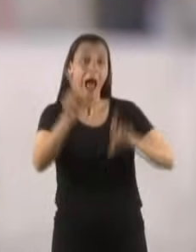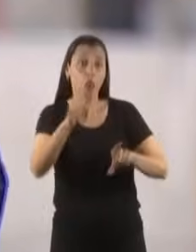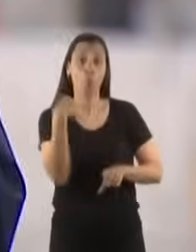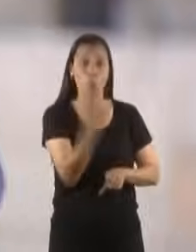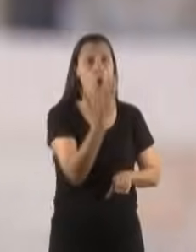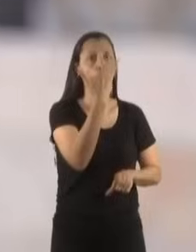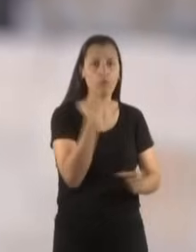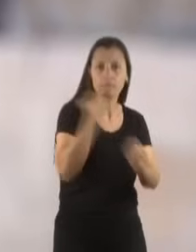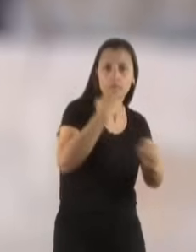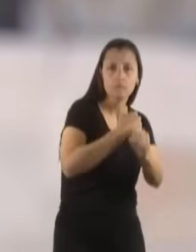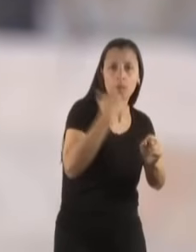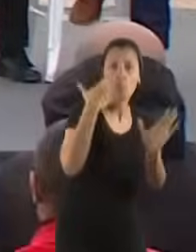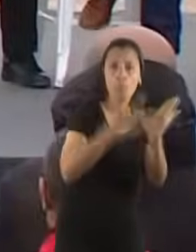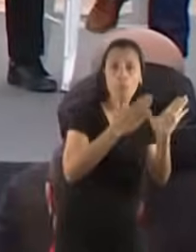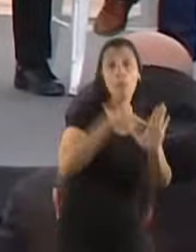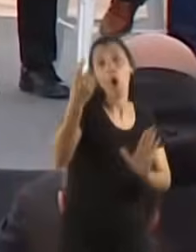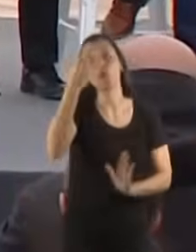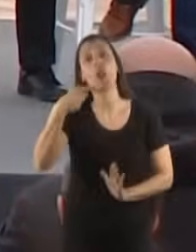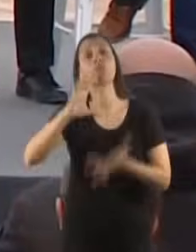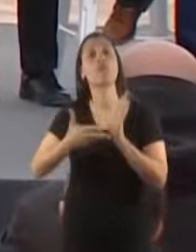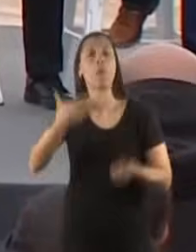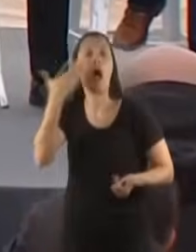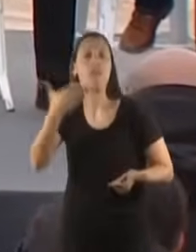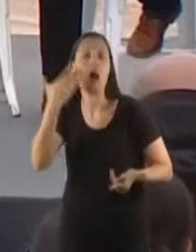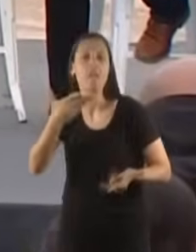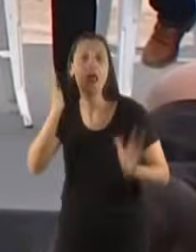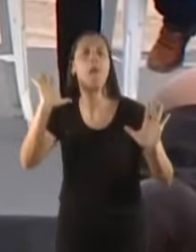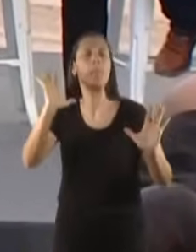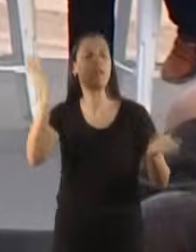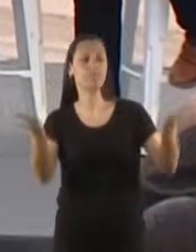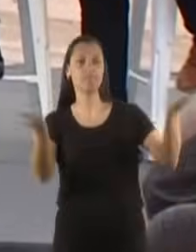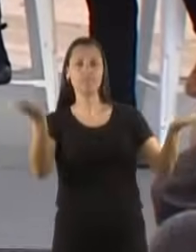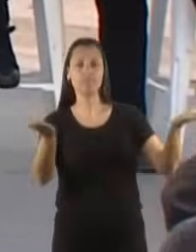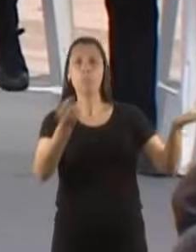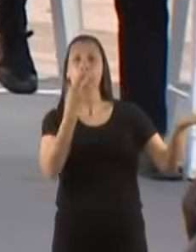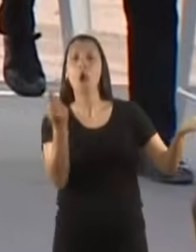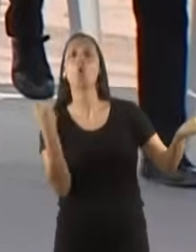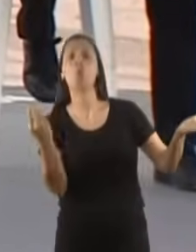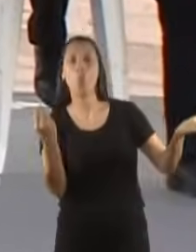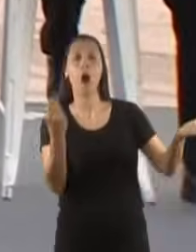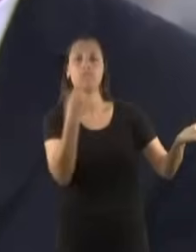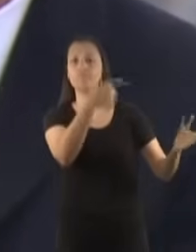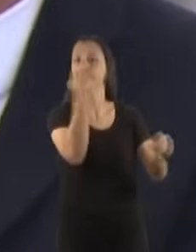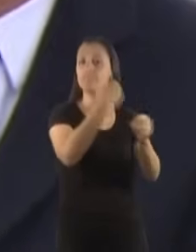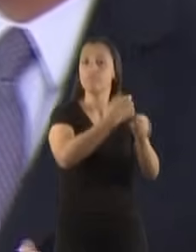vamos a Dotsud, habla el ministro de Economía y candidato presidencial, Sergio Massa. Hacer, mejor que prometer es